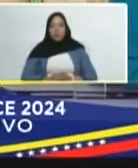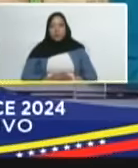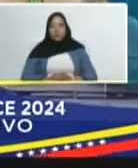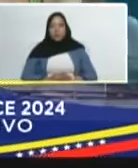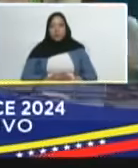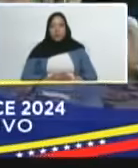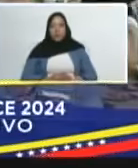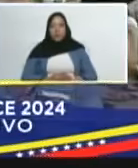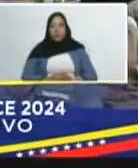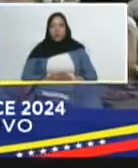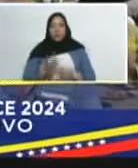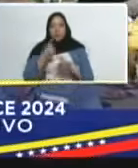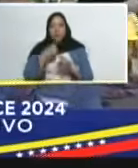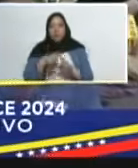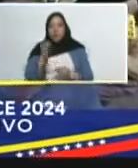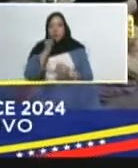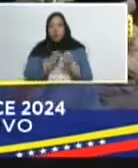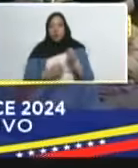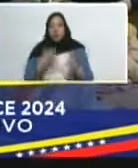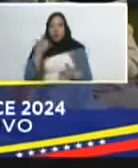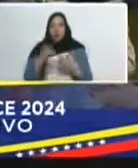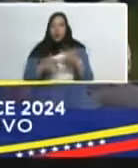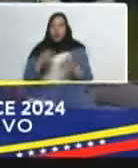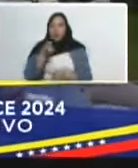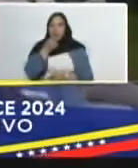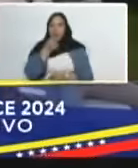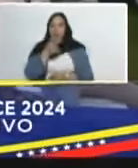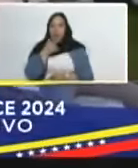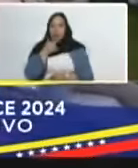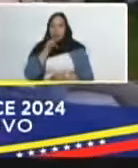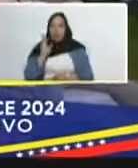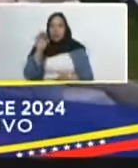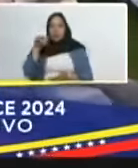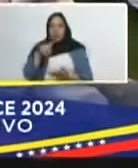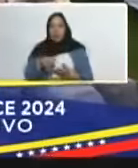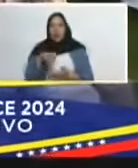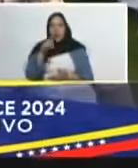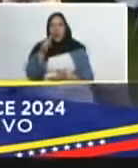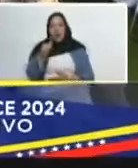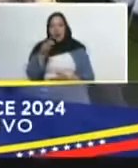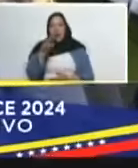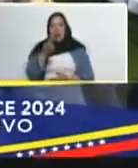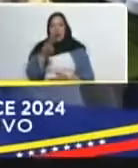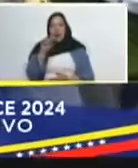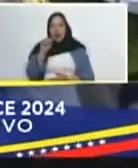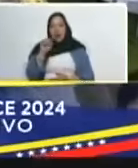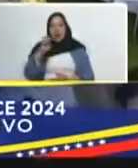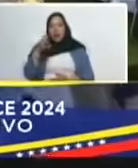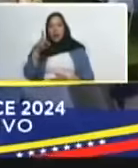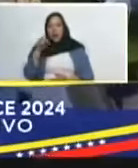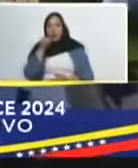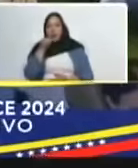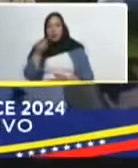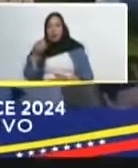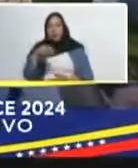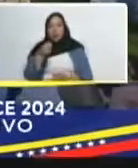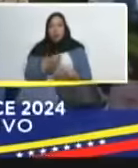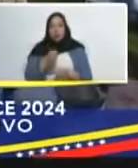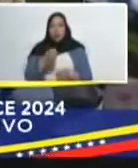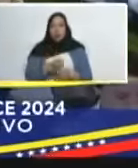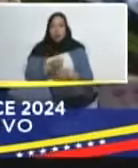Bueno, por último, en esta jornada bonita aquí en Araure, no se pierdan la exposición. También